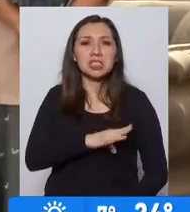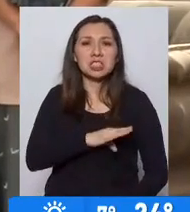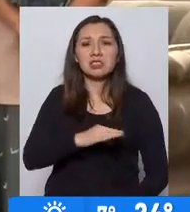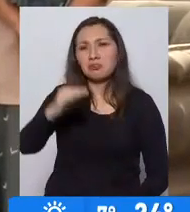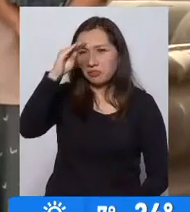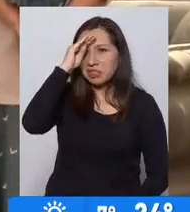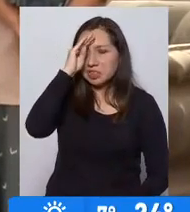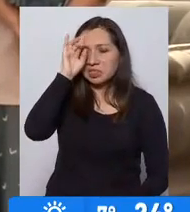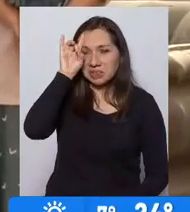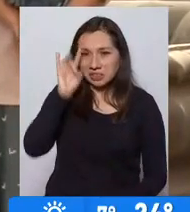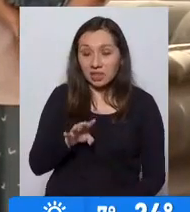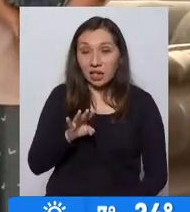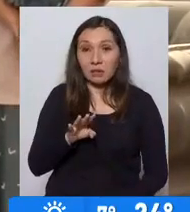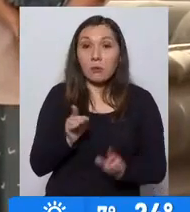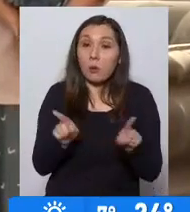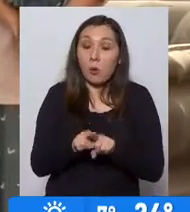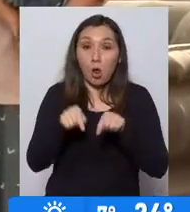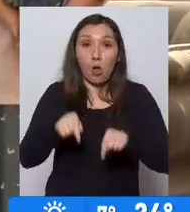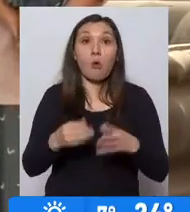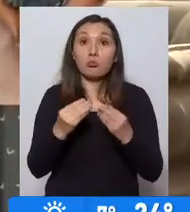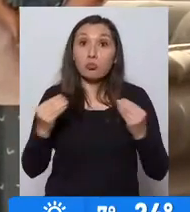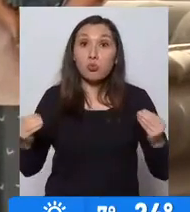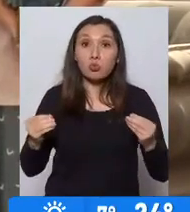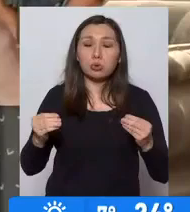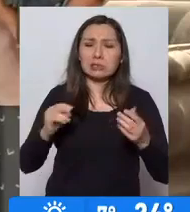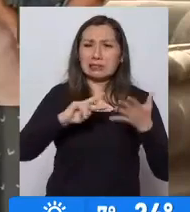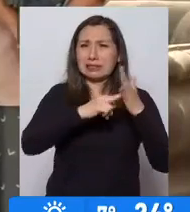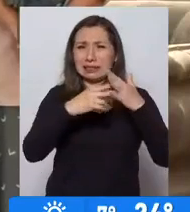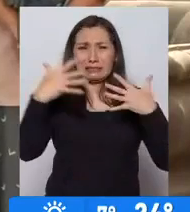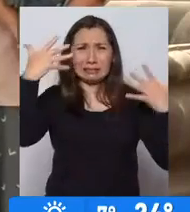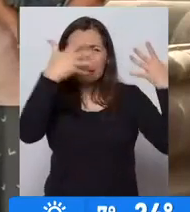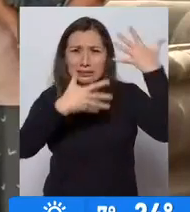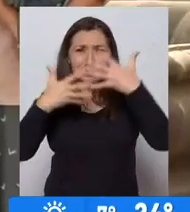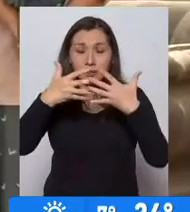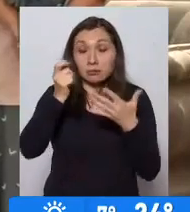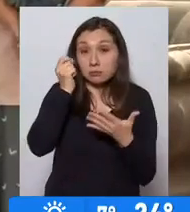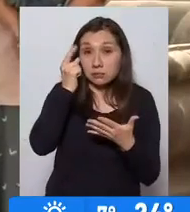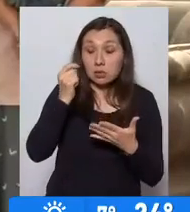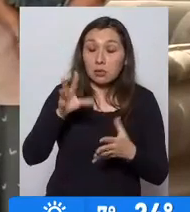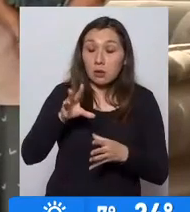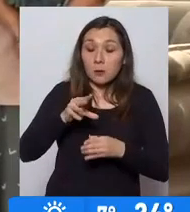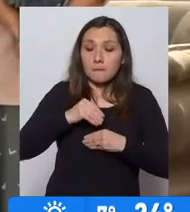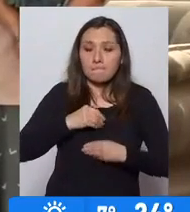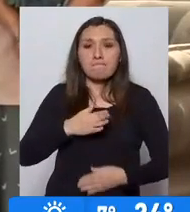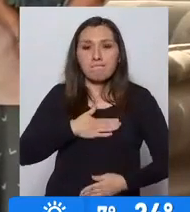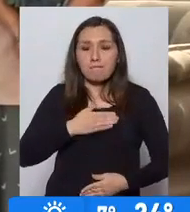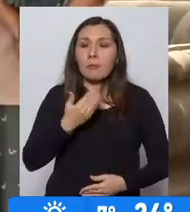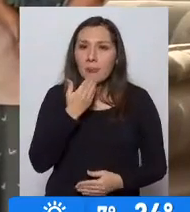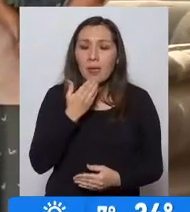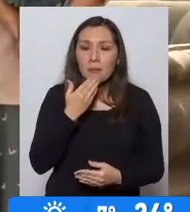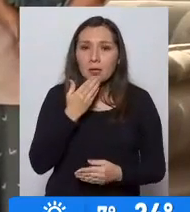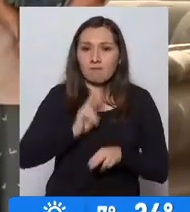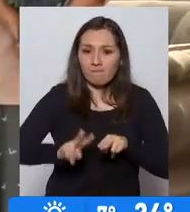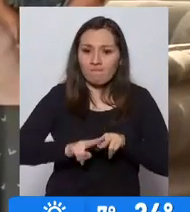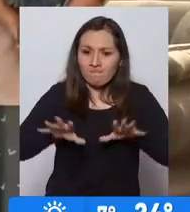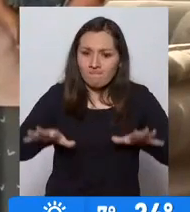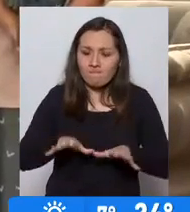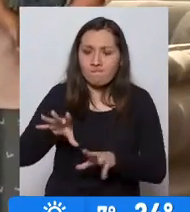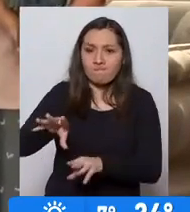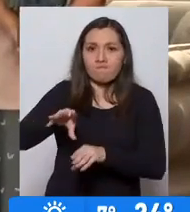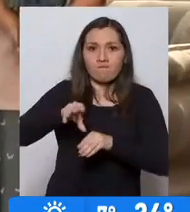sé que, a pesar que hoy día hay muchos nubarrones, y comprendo y hago míos y hacemos